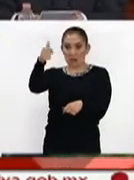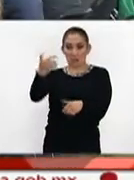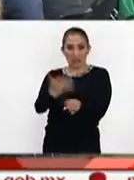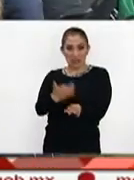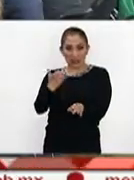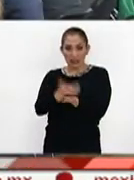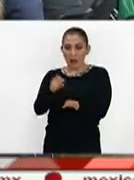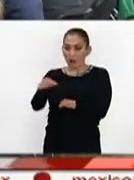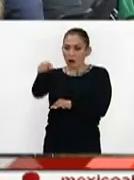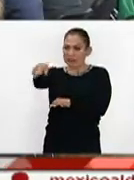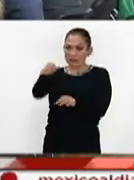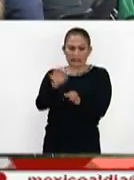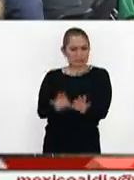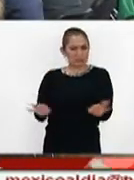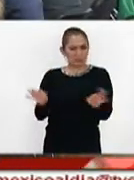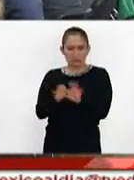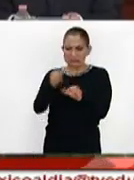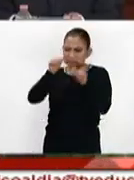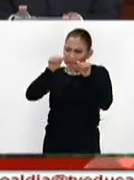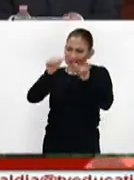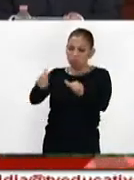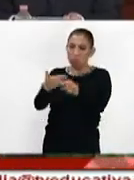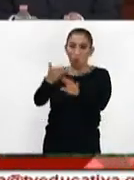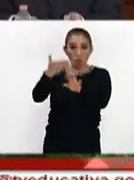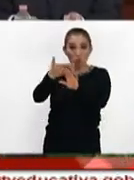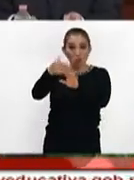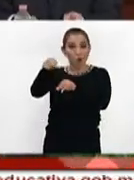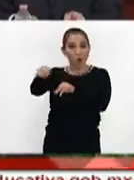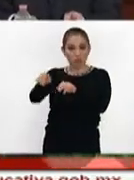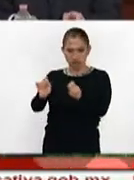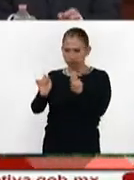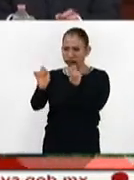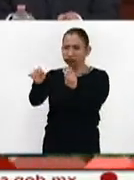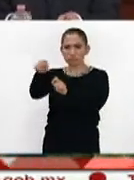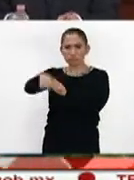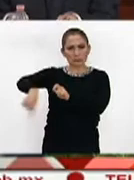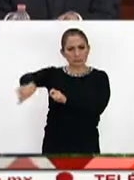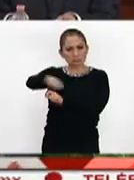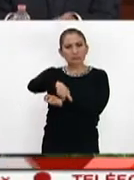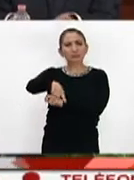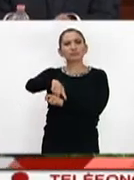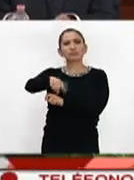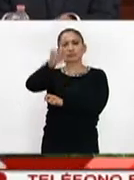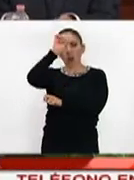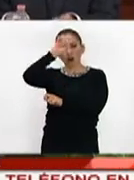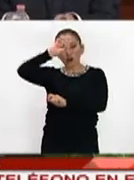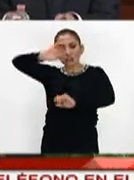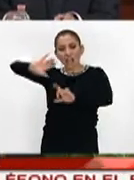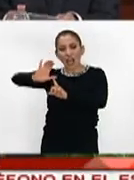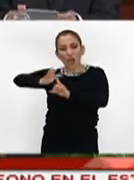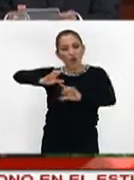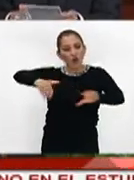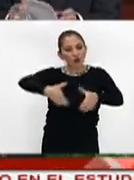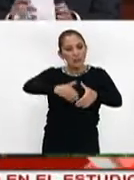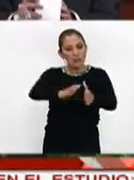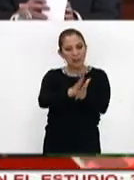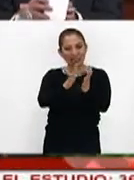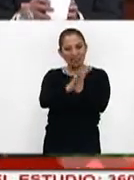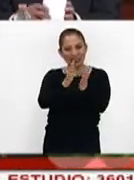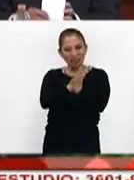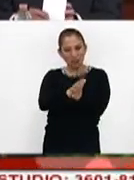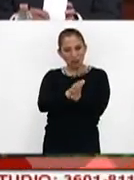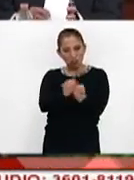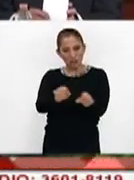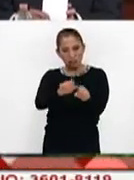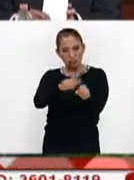un protagonismo, un papel, digamos, activo, muy activo a los consejos de participación social, a los padres